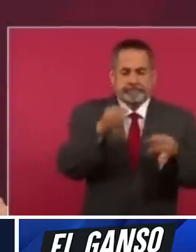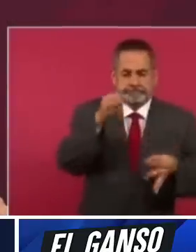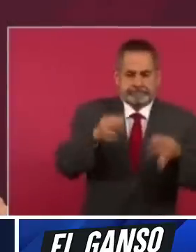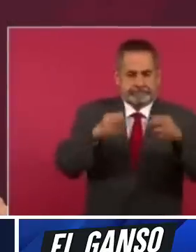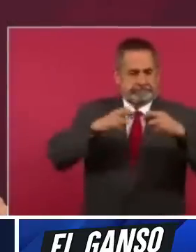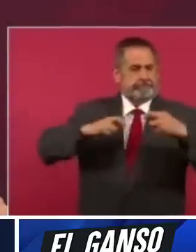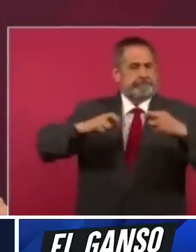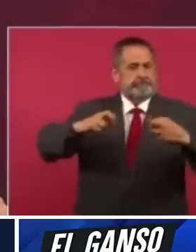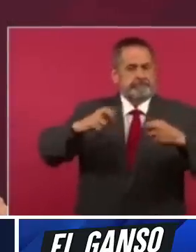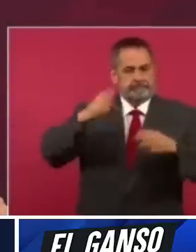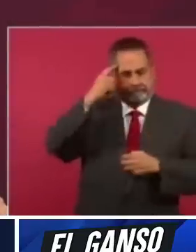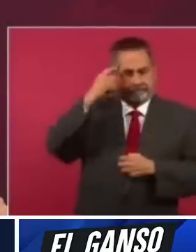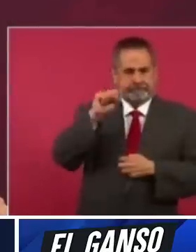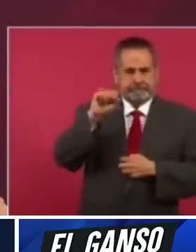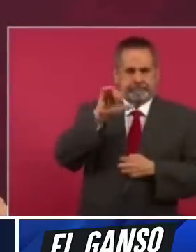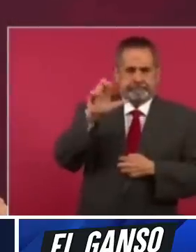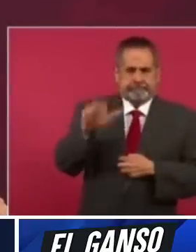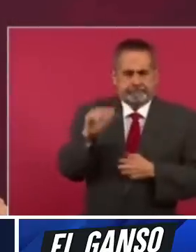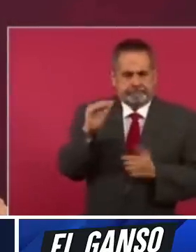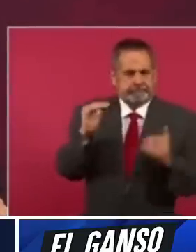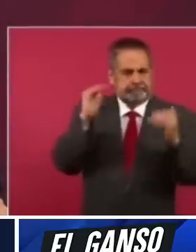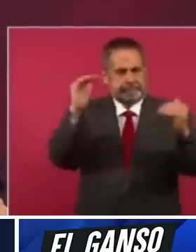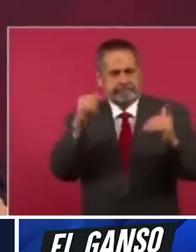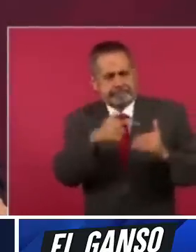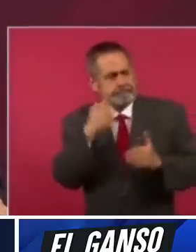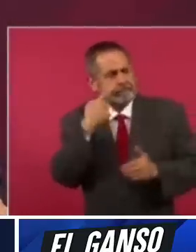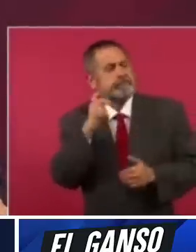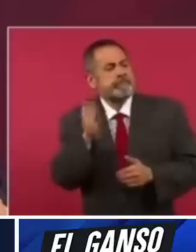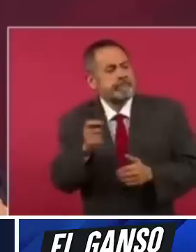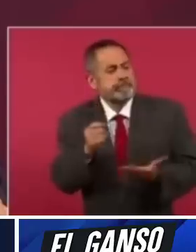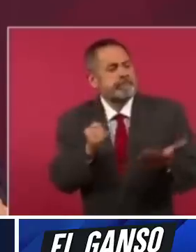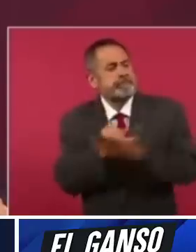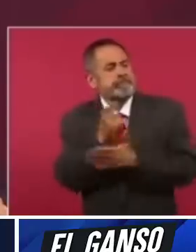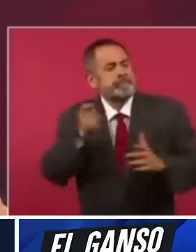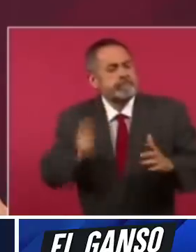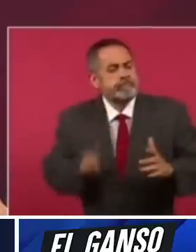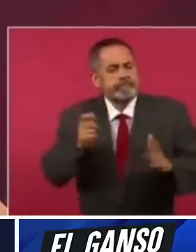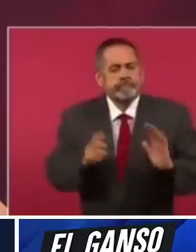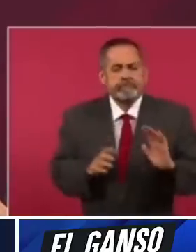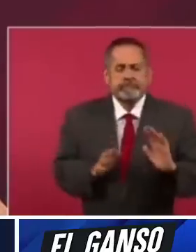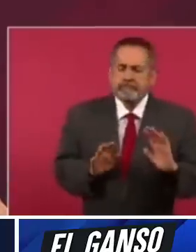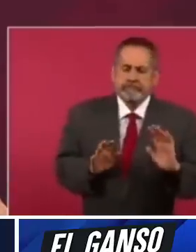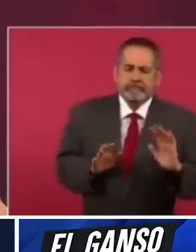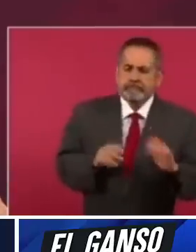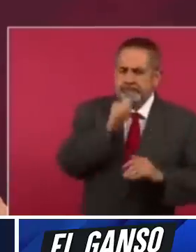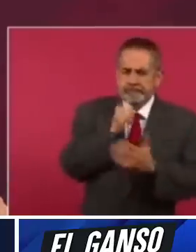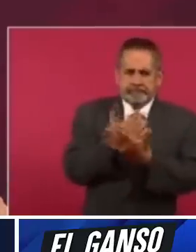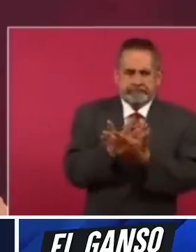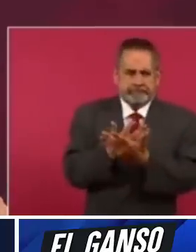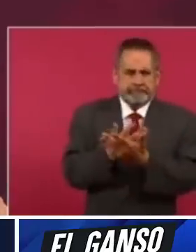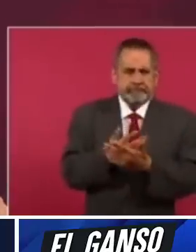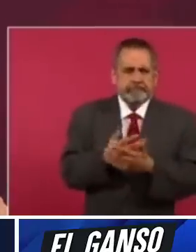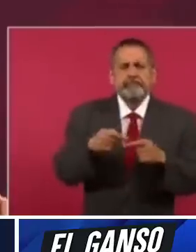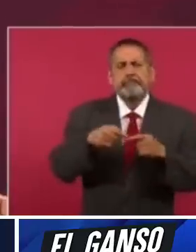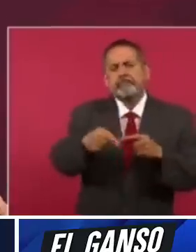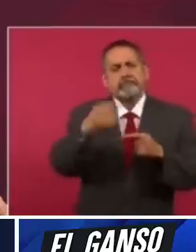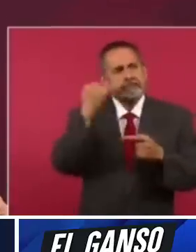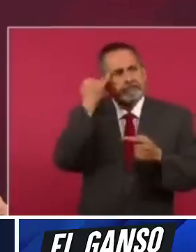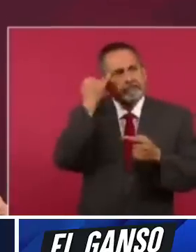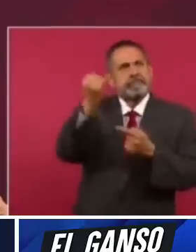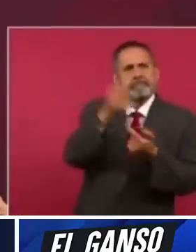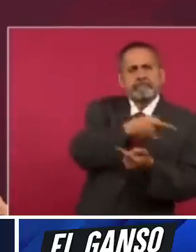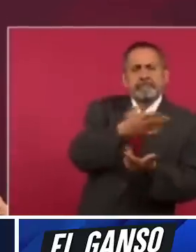ministros de la Corte. Porque está todavía en